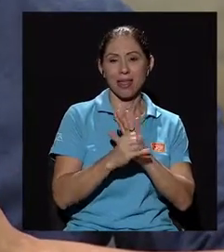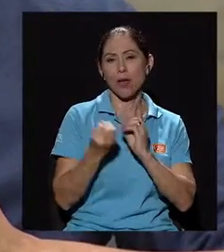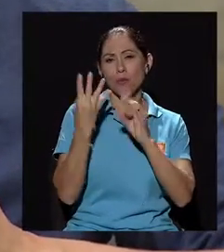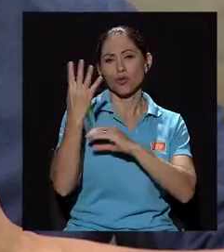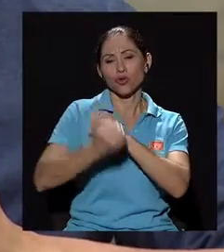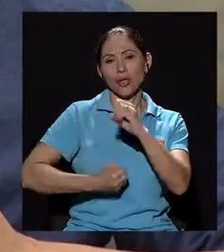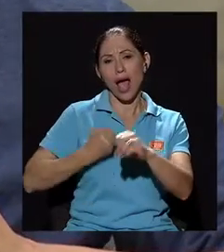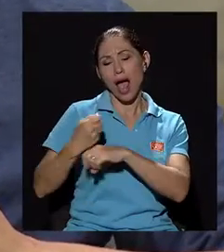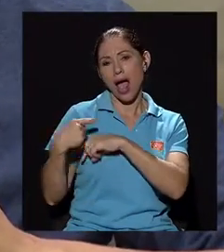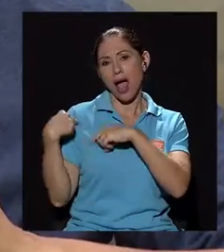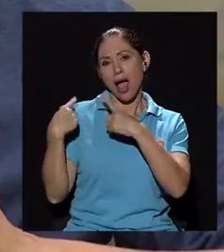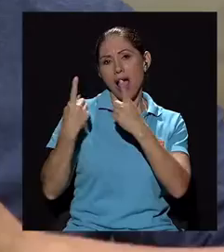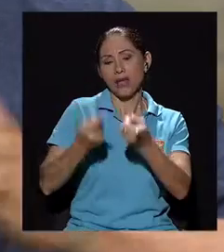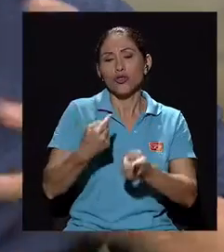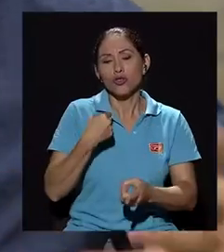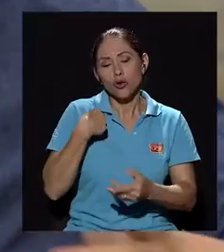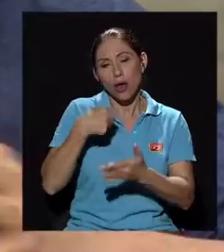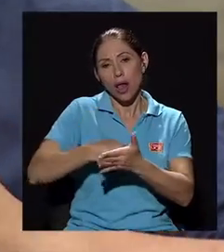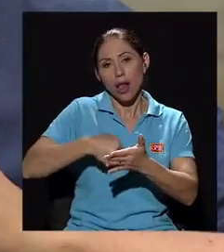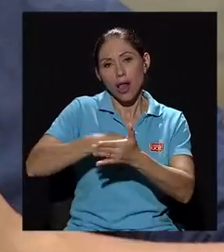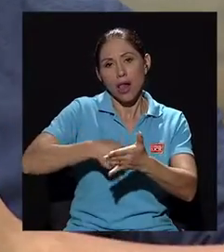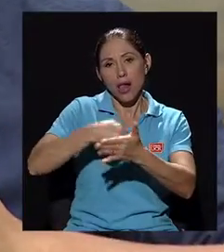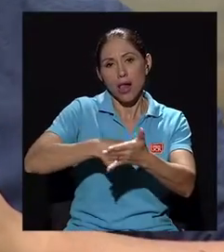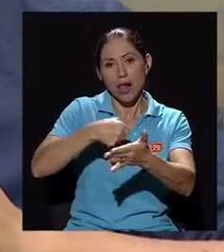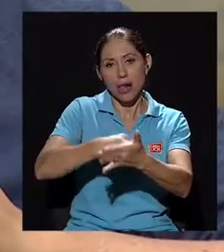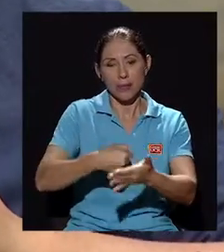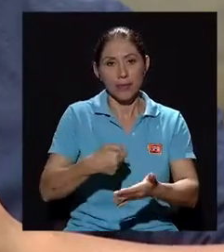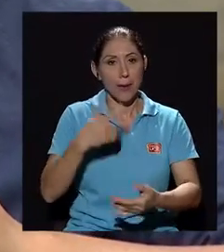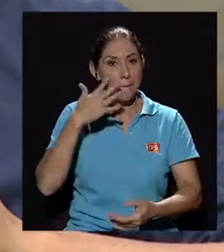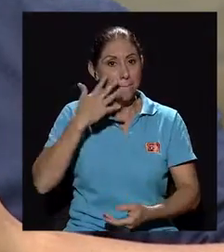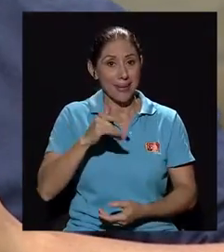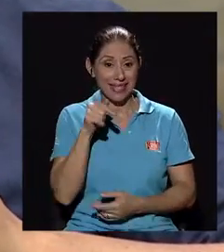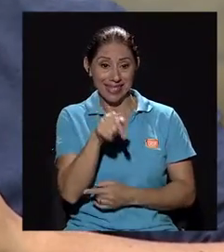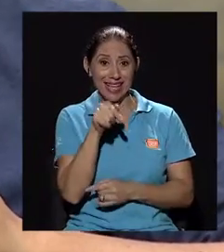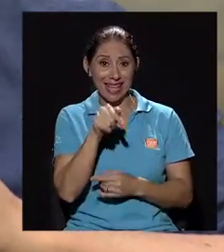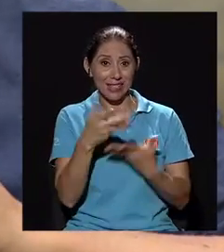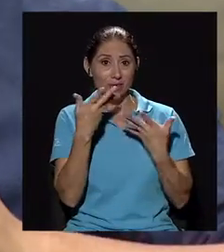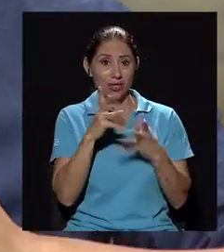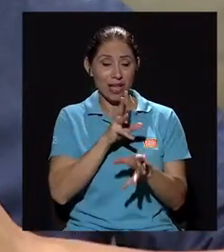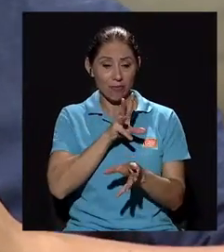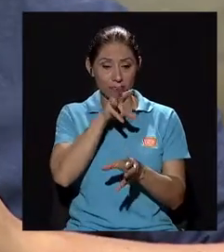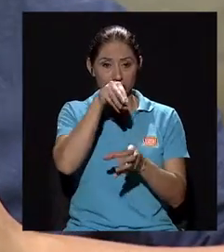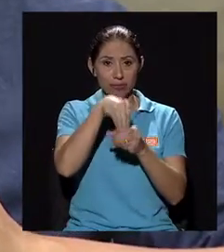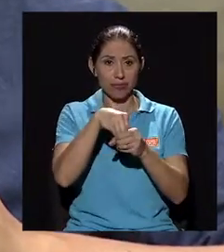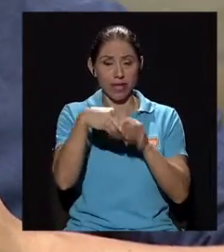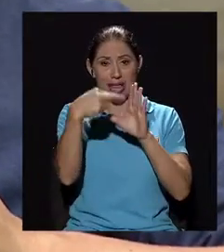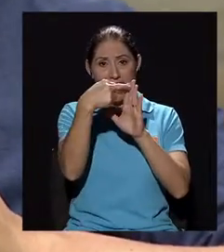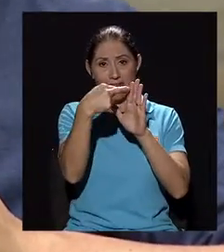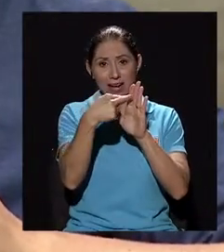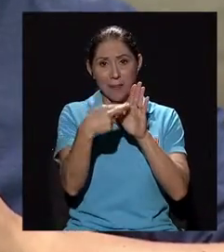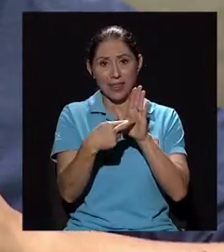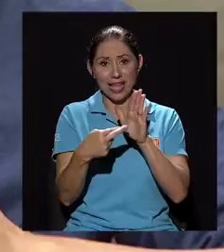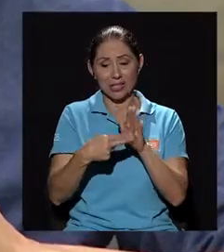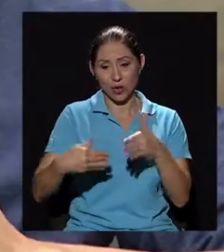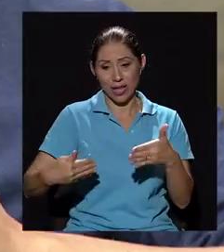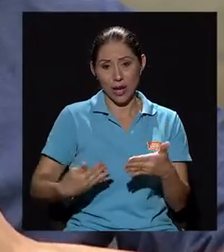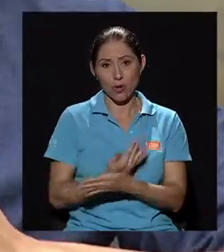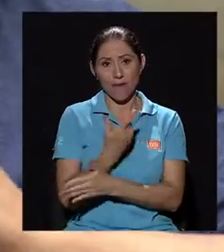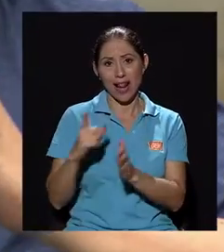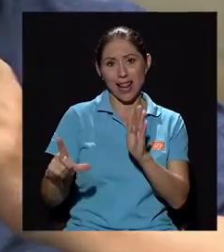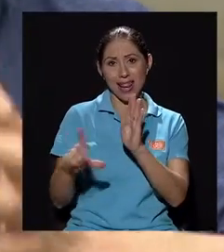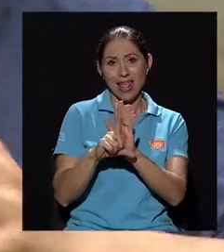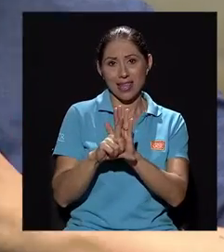esto. Al parecer, ese aspecto está contemplado en la reglamentación de la nueva